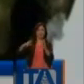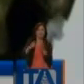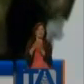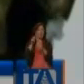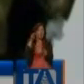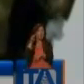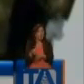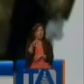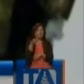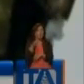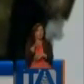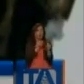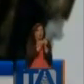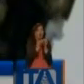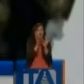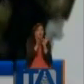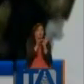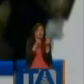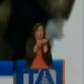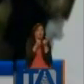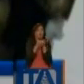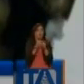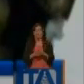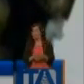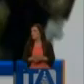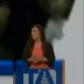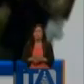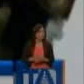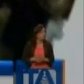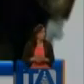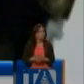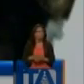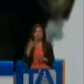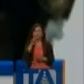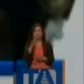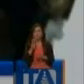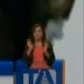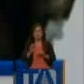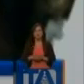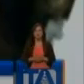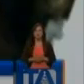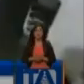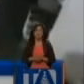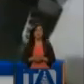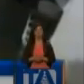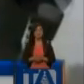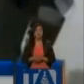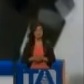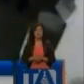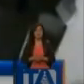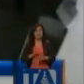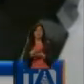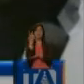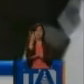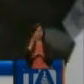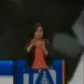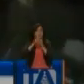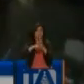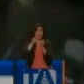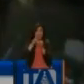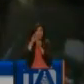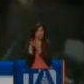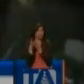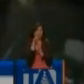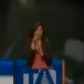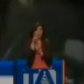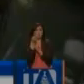ese momento llega su cómplice, que no deja de mirar a todos lados por si alguien llega. Después de dos minutos, al fin logran